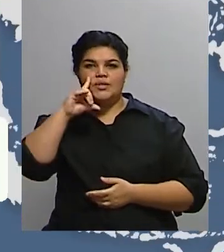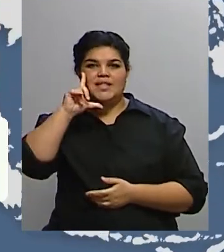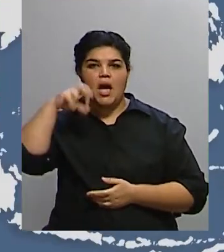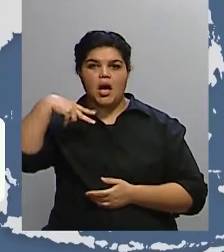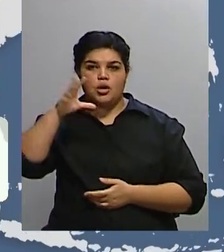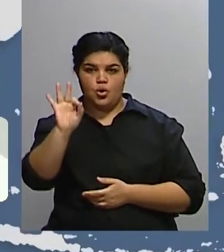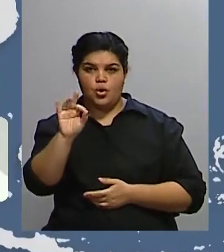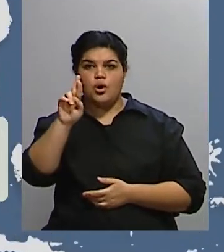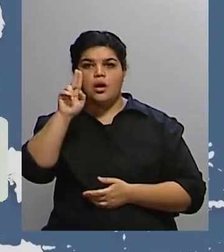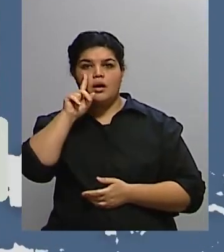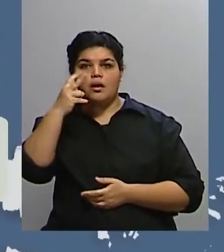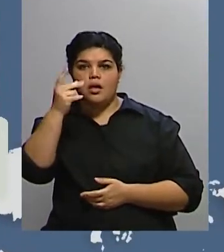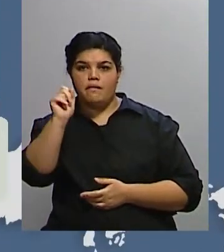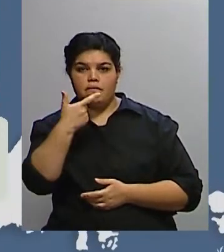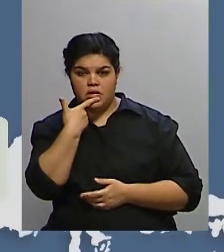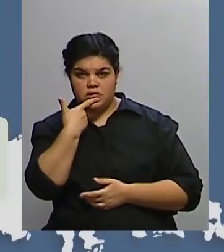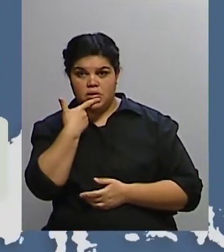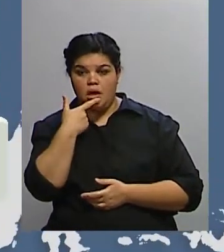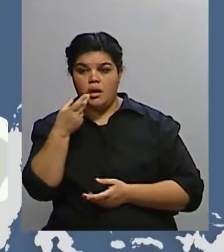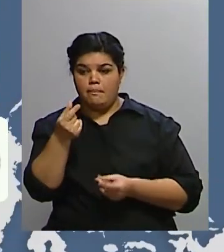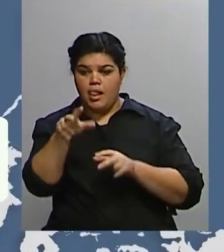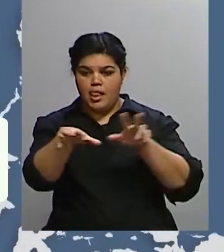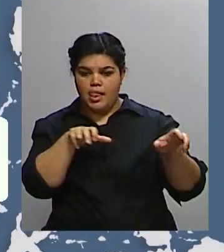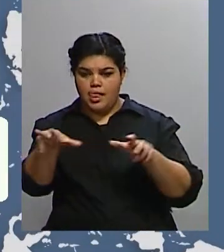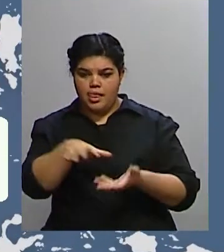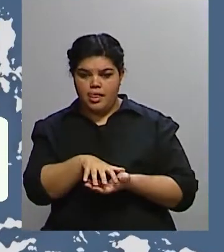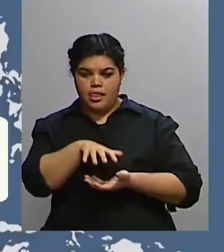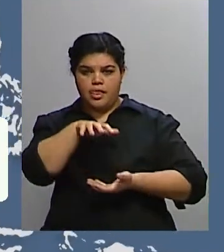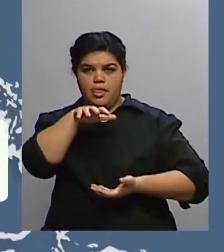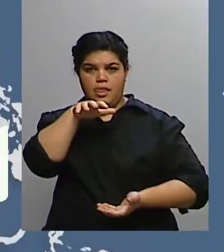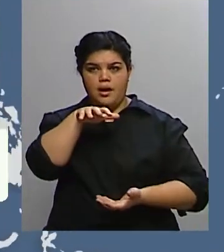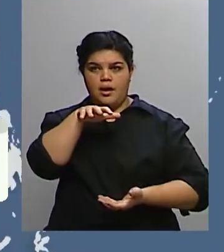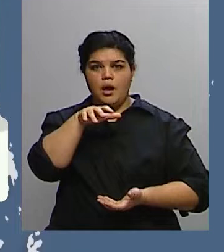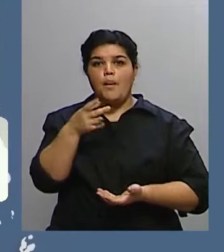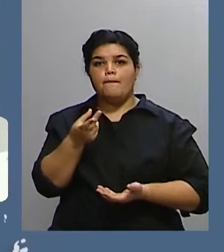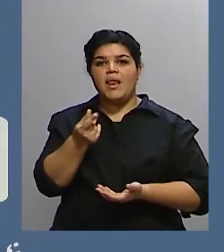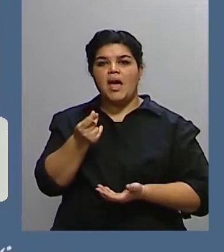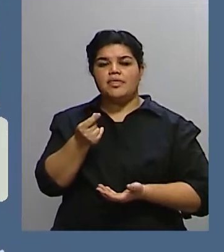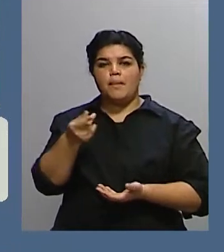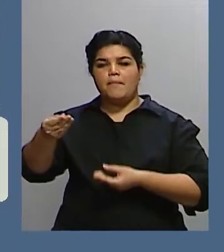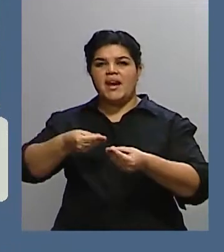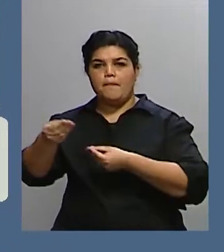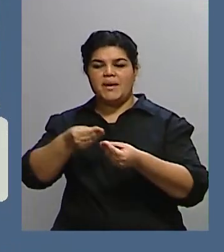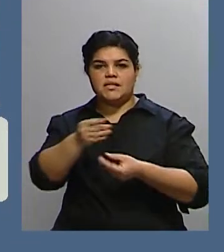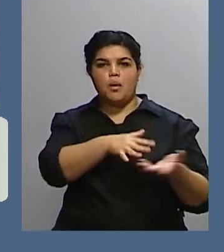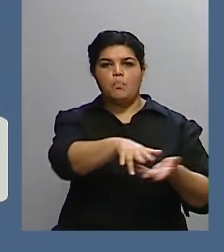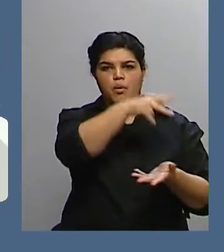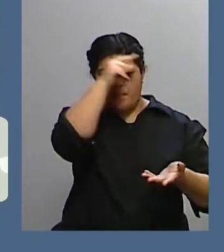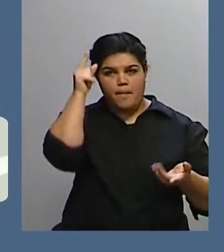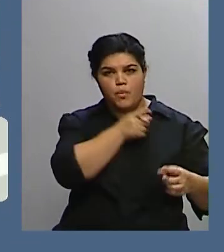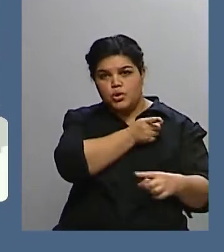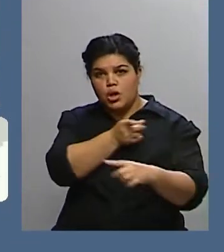un fondo para compensar a las empresas que han sufrido la violencia mapuche. Es un fondo de 6,8 millones de